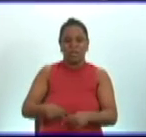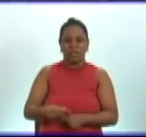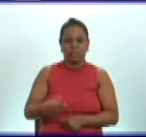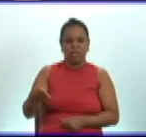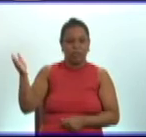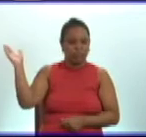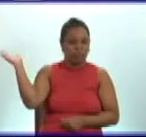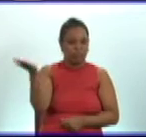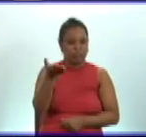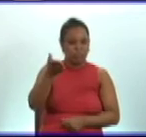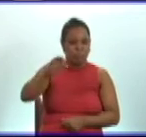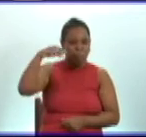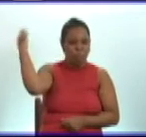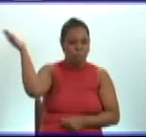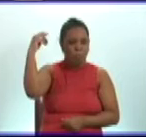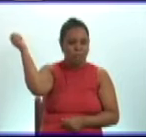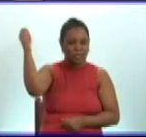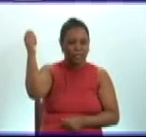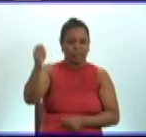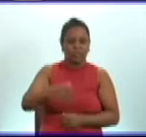machetazo.